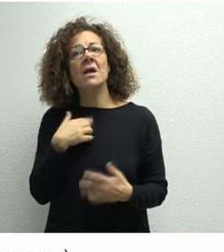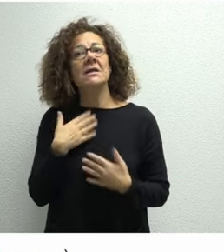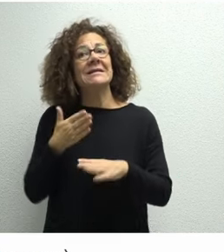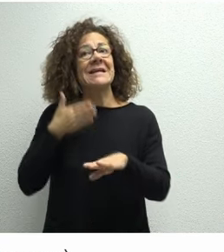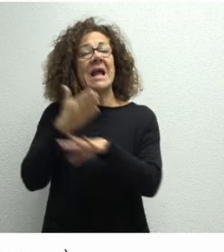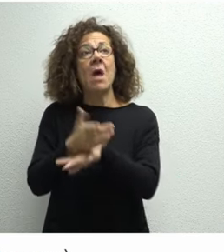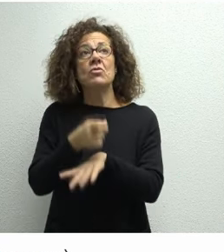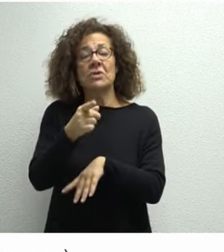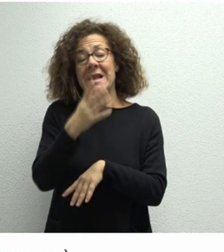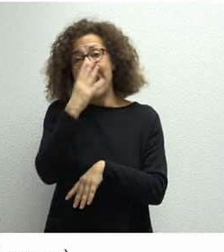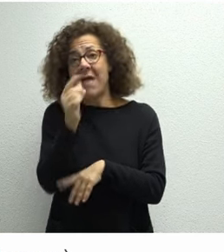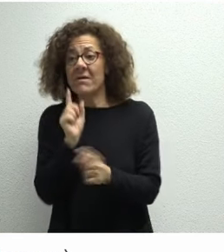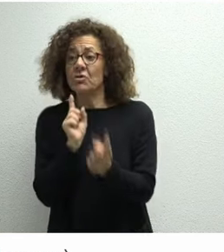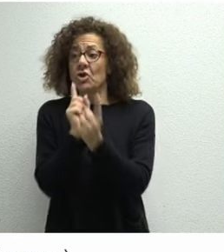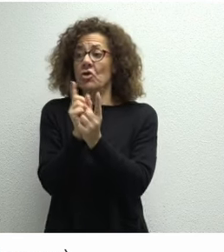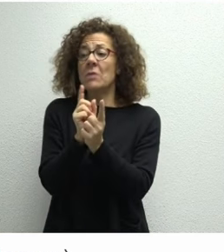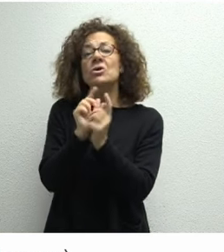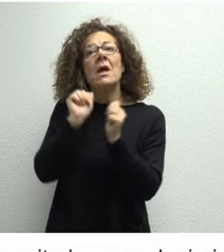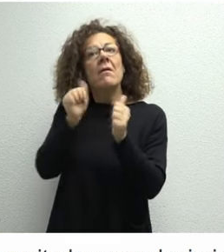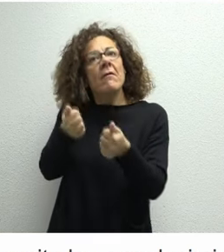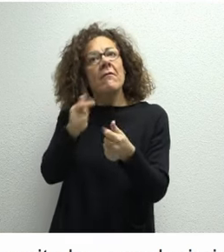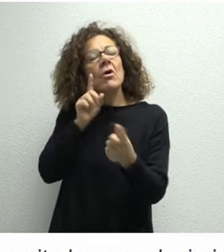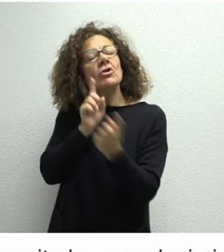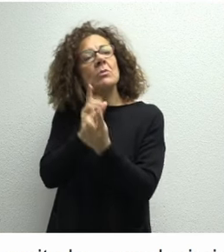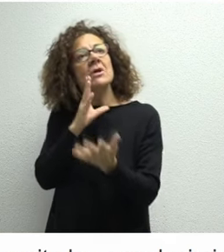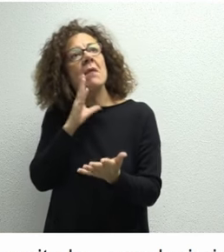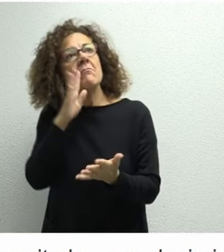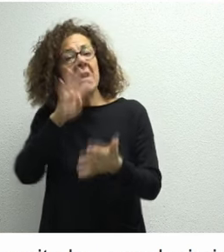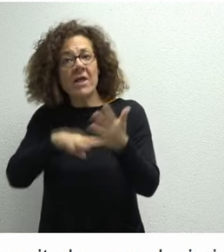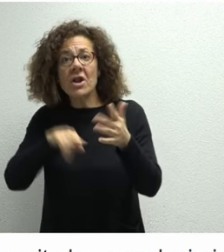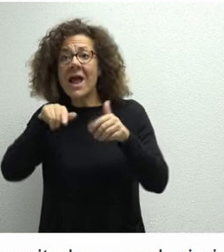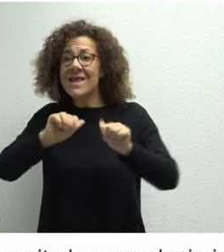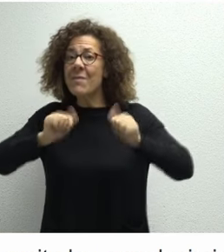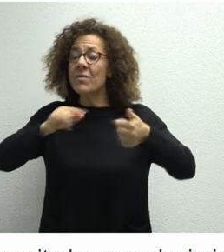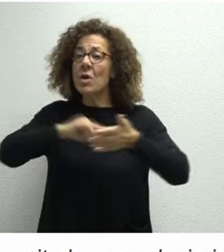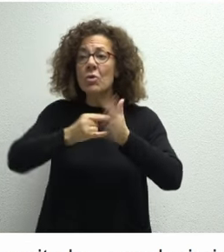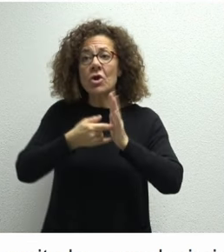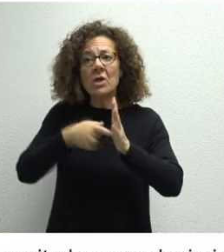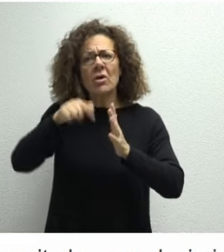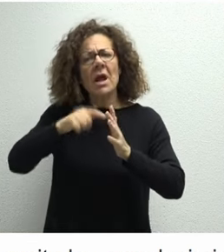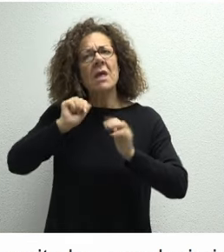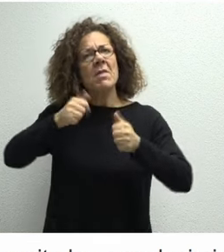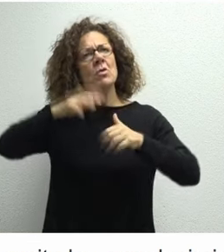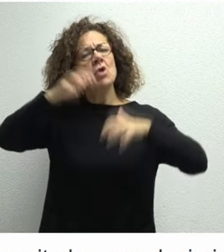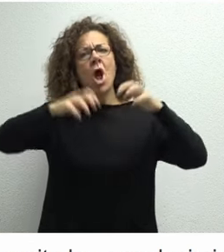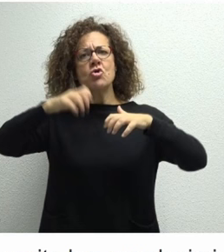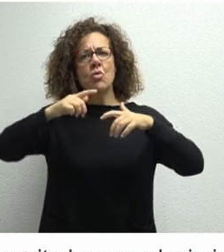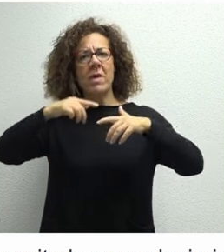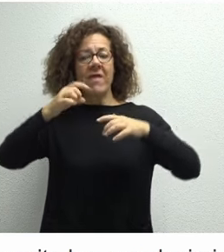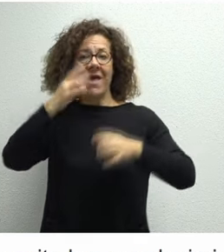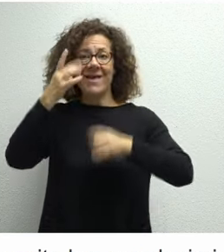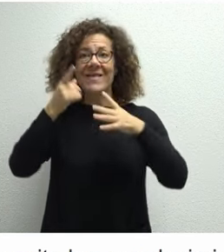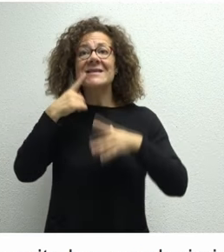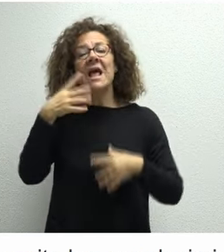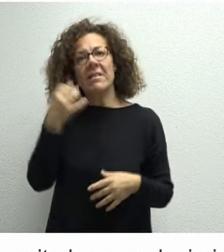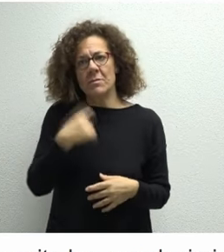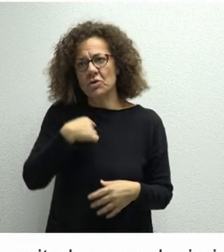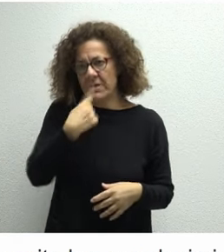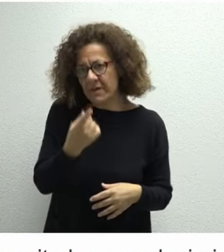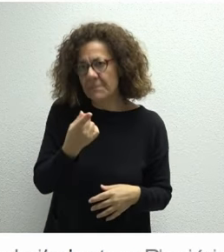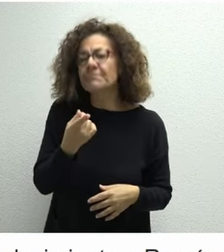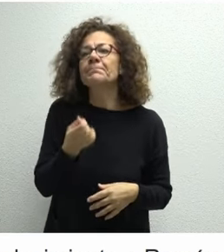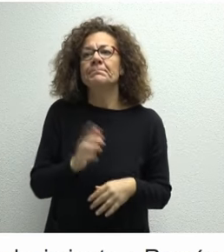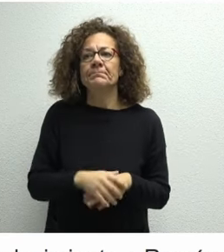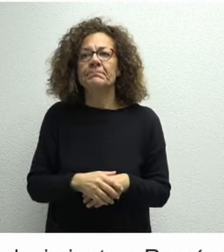es el comienzo es el inicio prácticamente de este proyecto denominado de batra que se nos ocurre ahí en una lluvia de ideas y por supuesto tenemos que mencionar Ramón